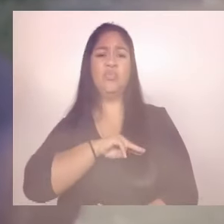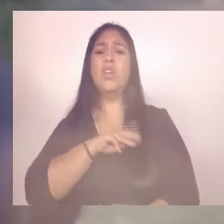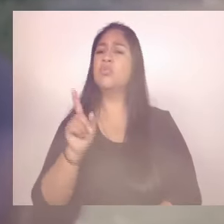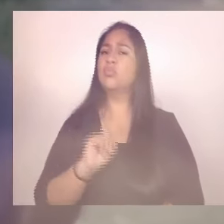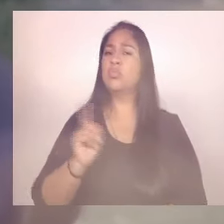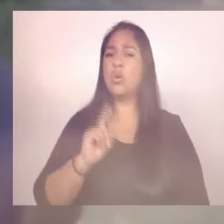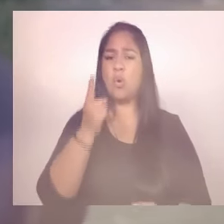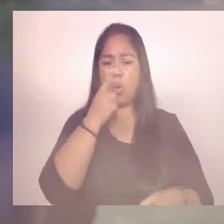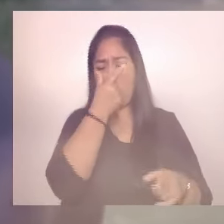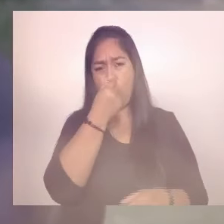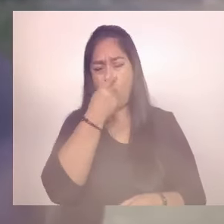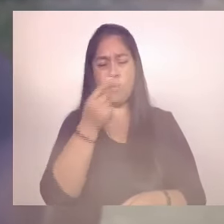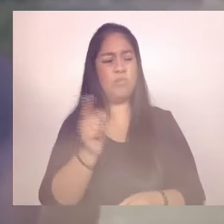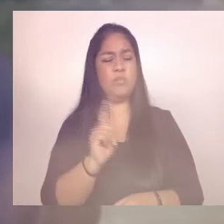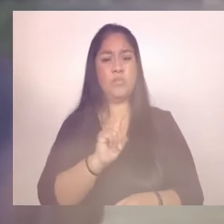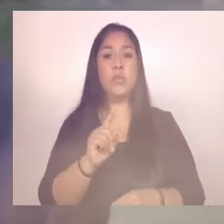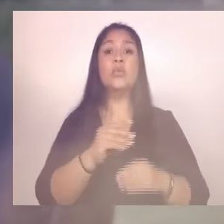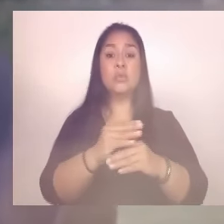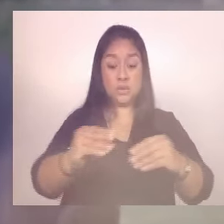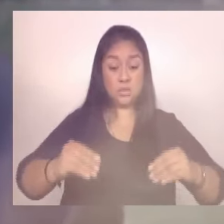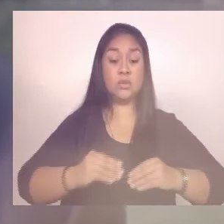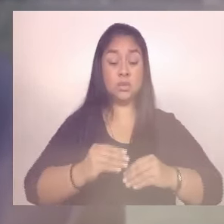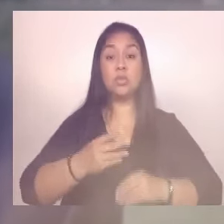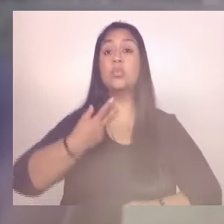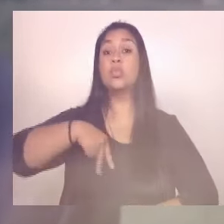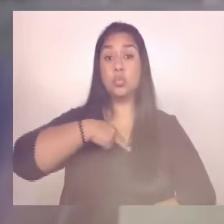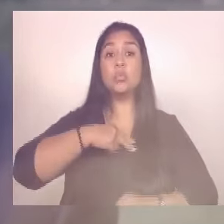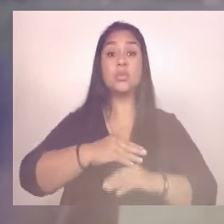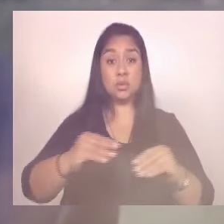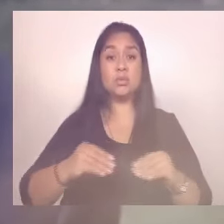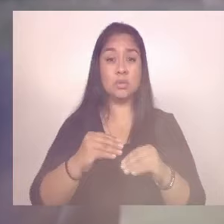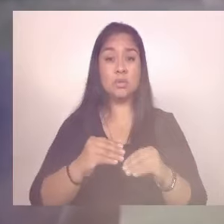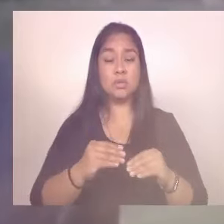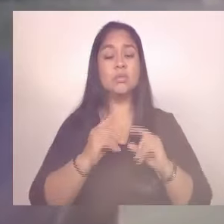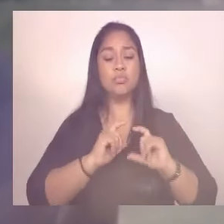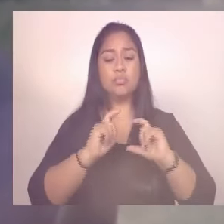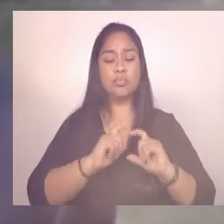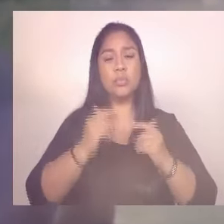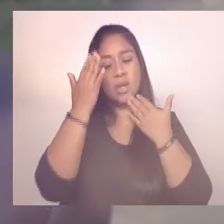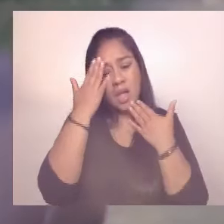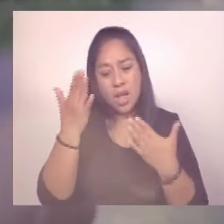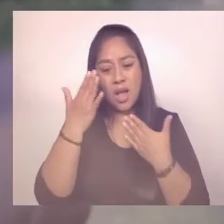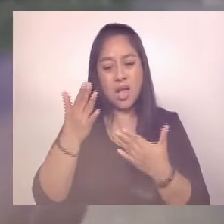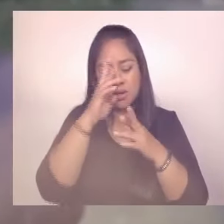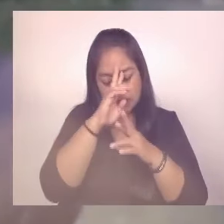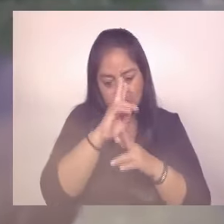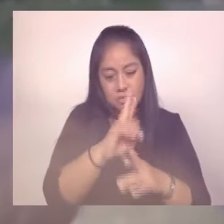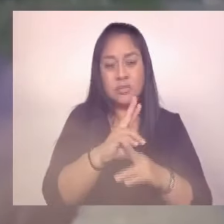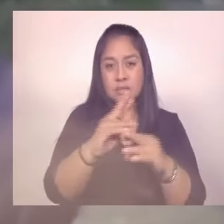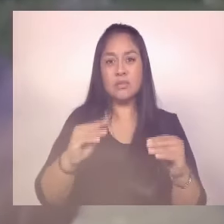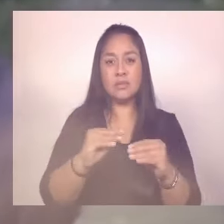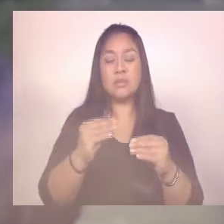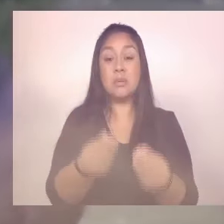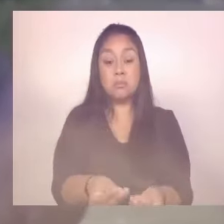de corrupción, donde la tierra, nuestra tierra, será tratada con gratitud y